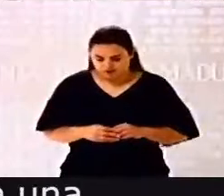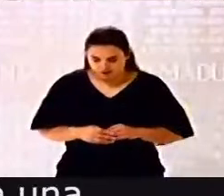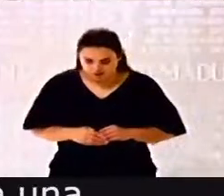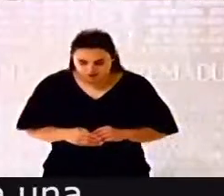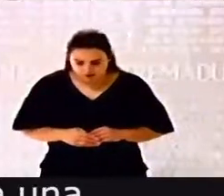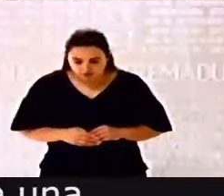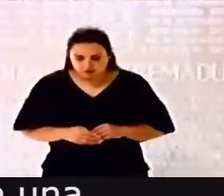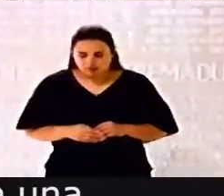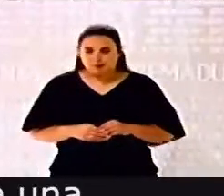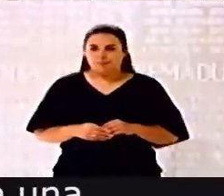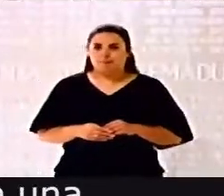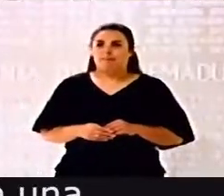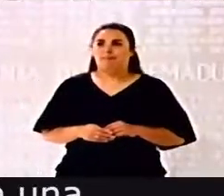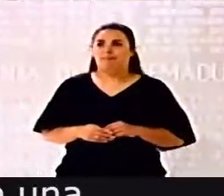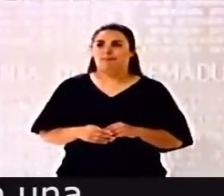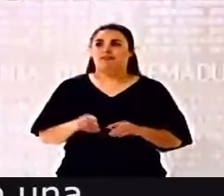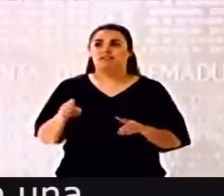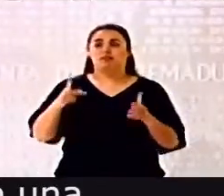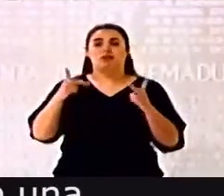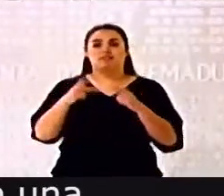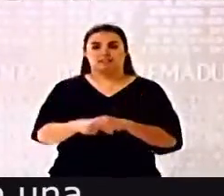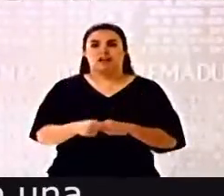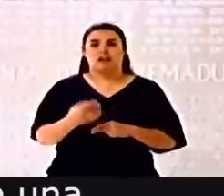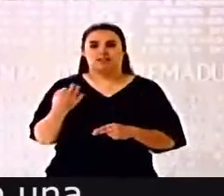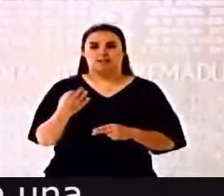En la medida de lo posible, debe evitarse.